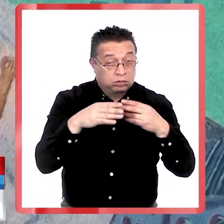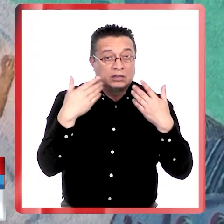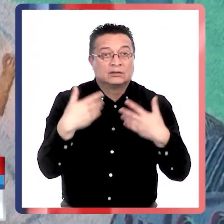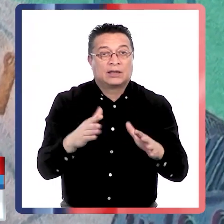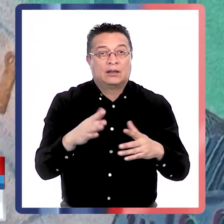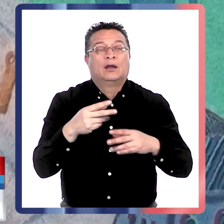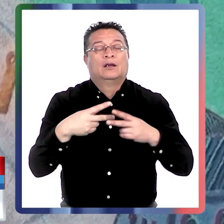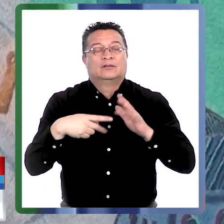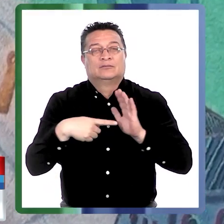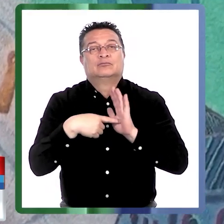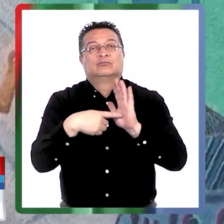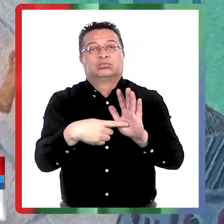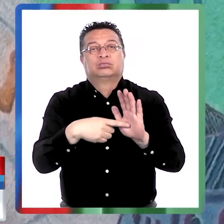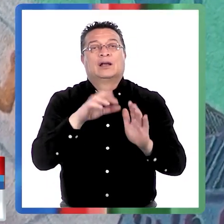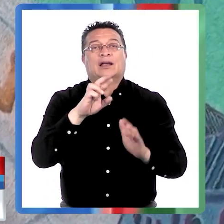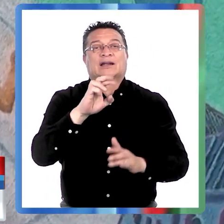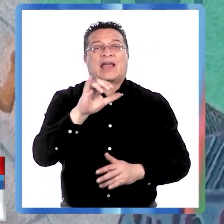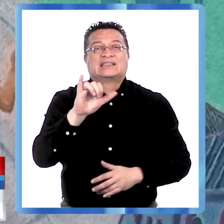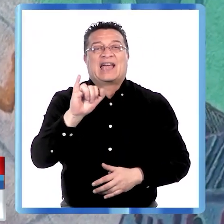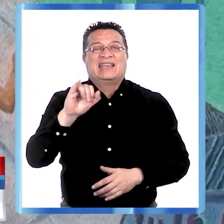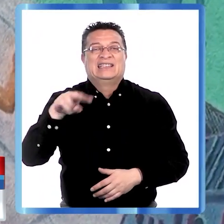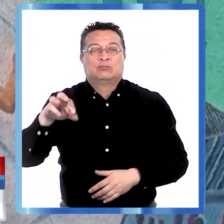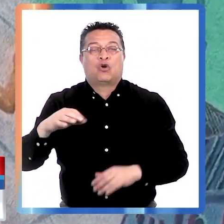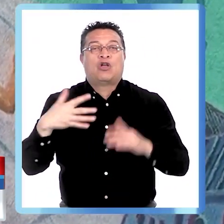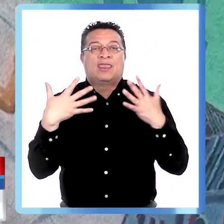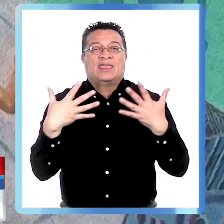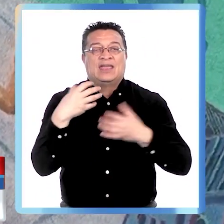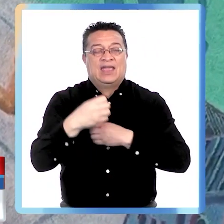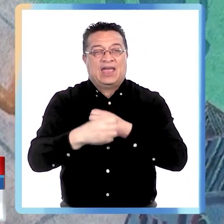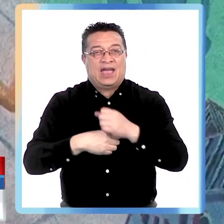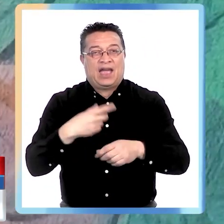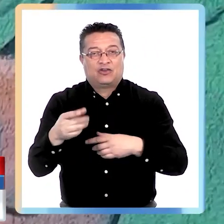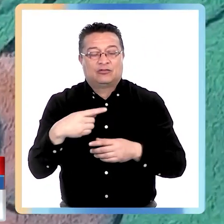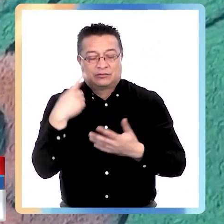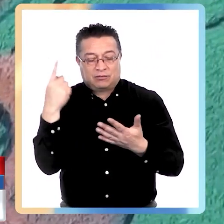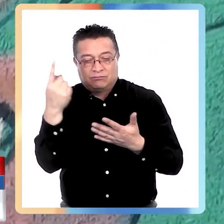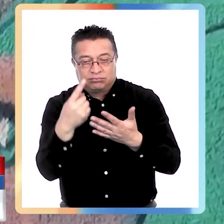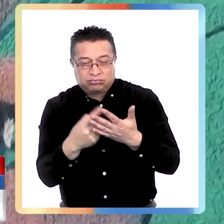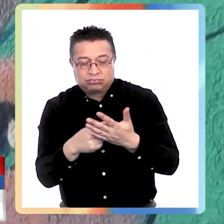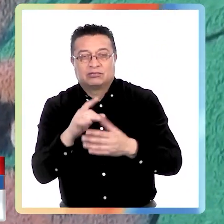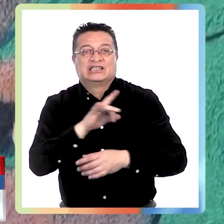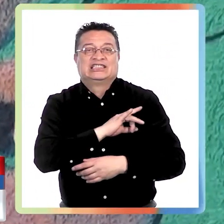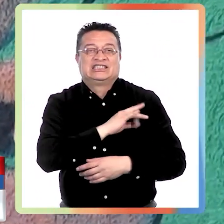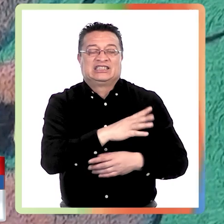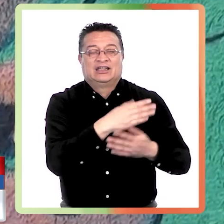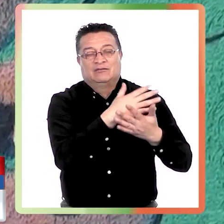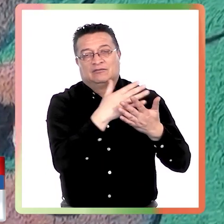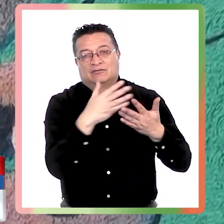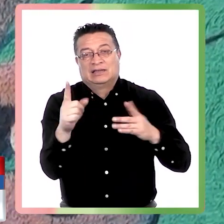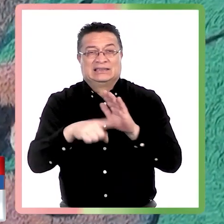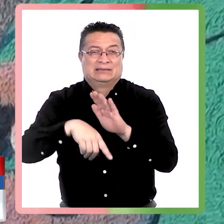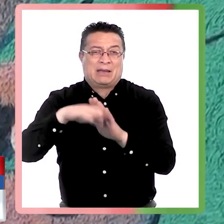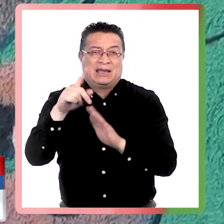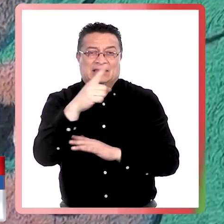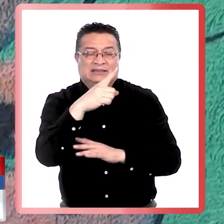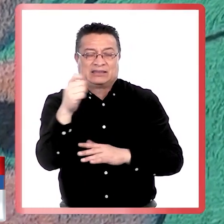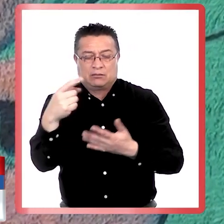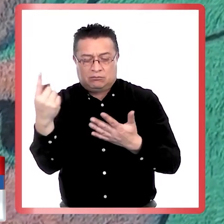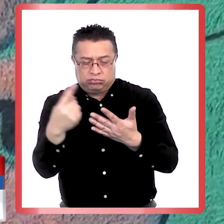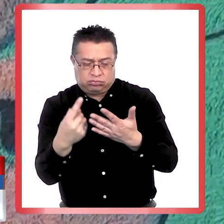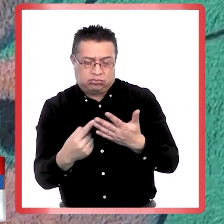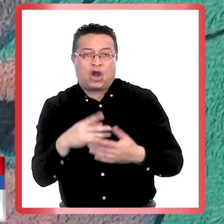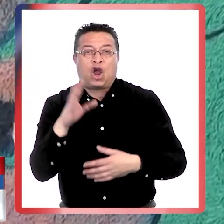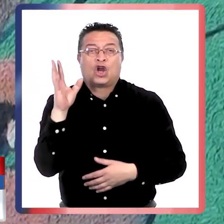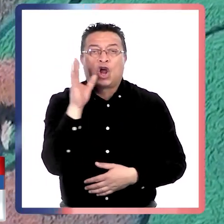inaugurará la exposición Rayaísmo 10 años, un viaje por la ilustración chilena, compuesta por más de 100 ilustraciones a